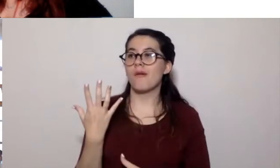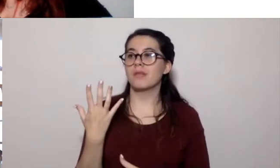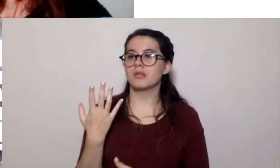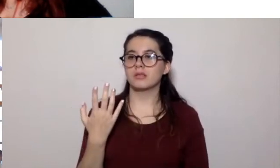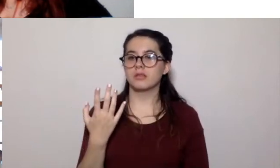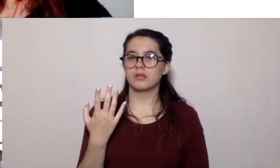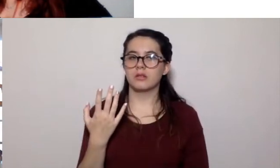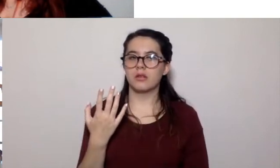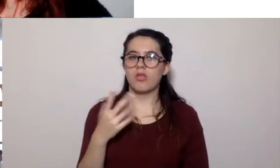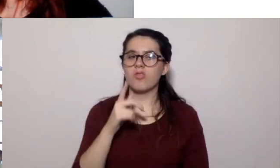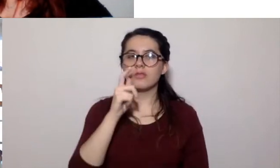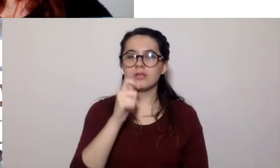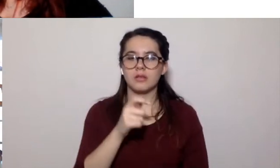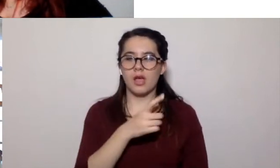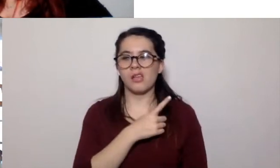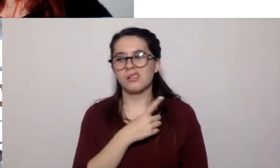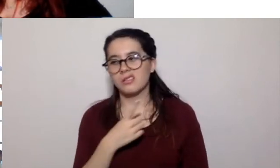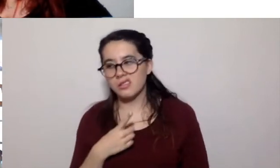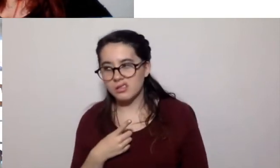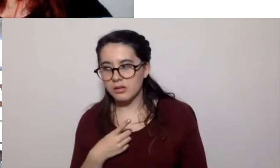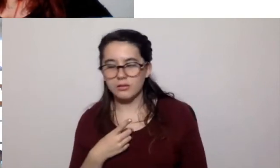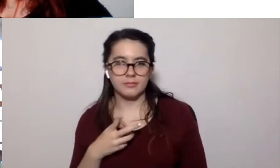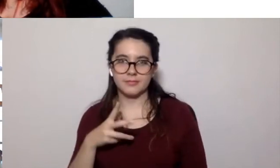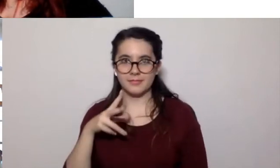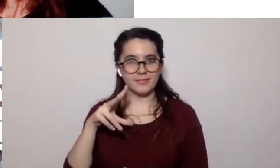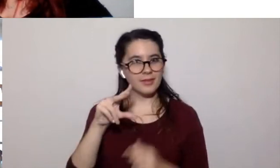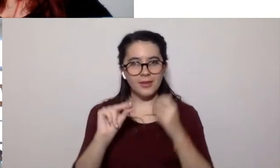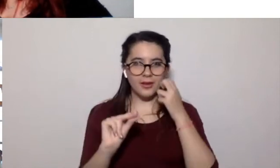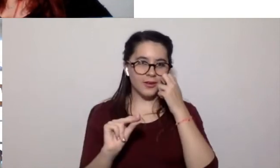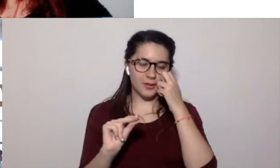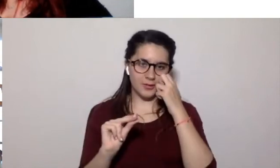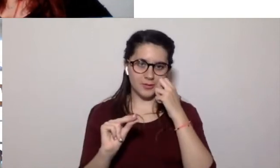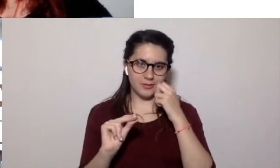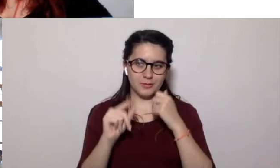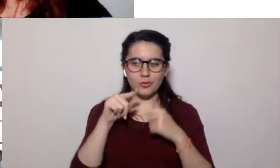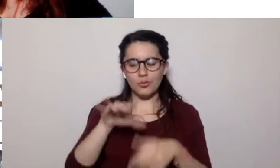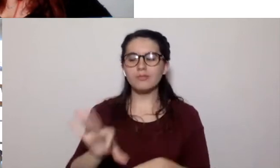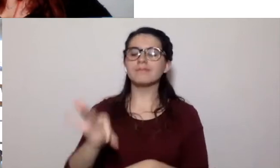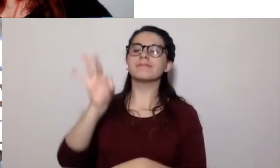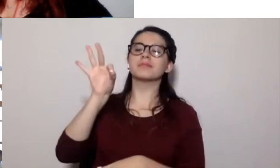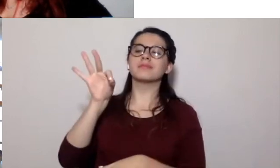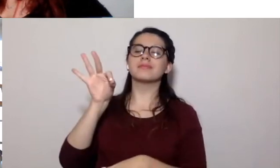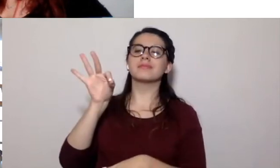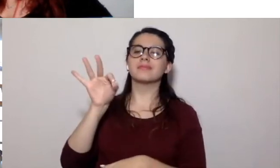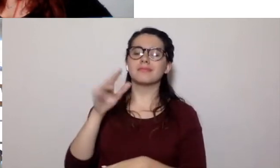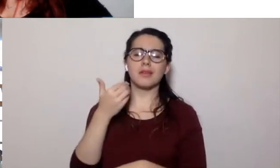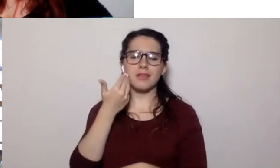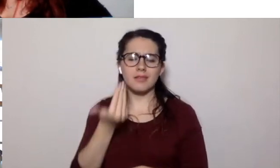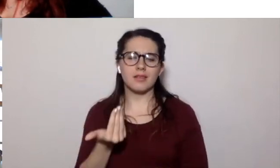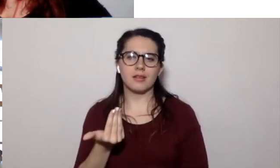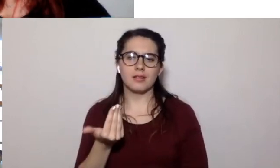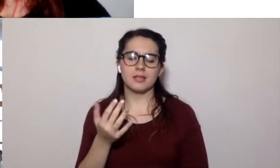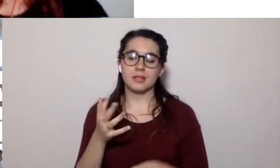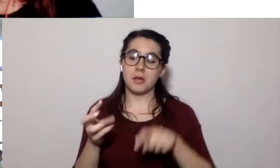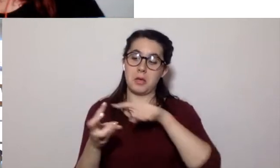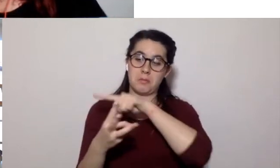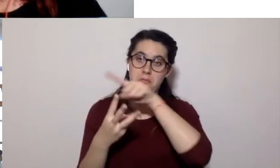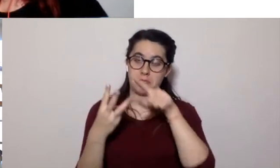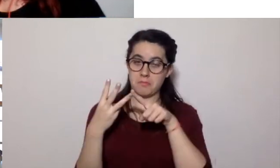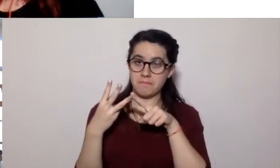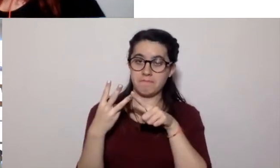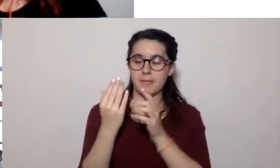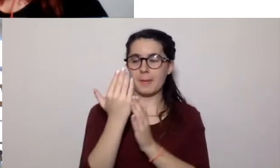hacer, sino que quieres hacer, ¿no? Creo que esas pueden ser herramientas para ayudarnos a bajar un poco